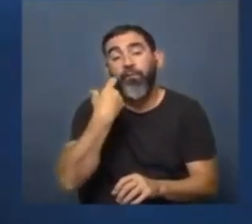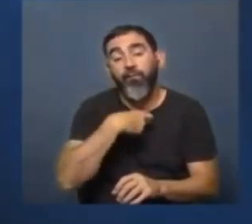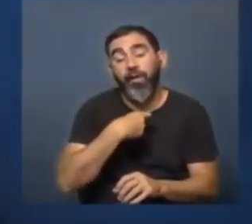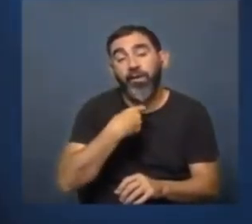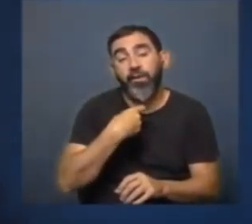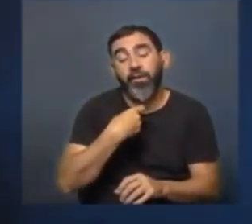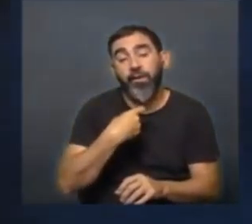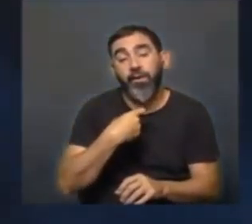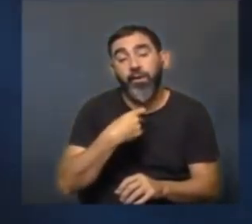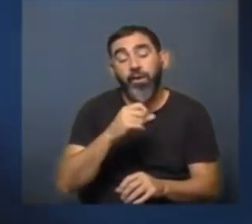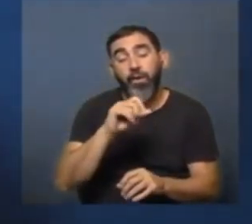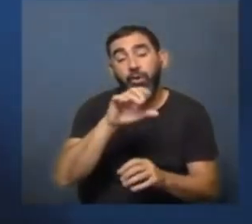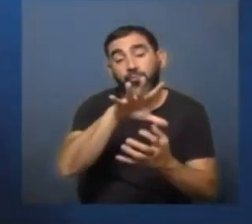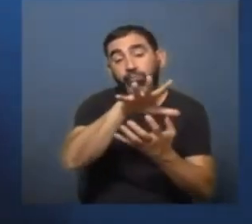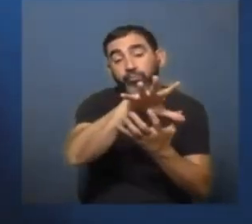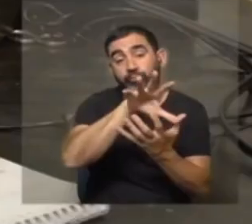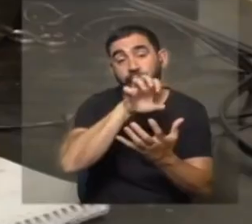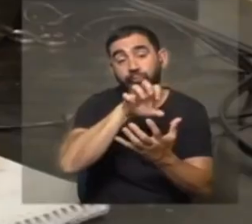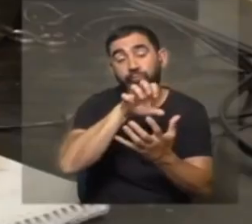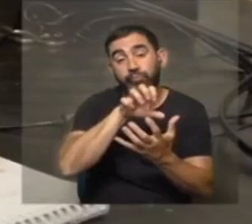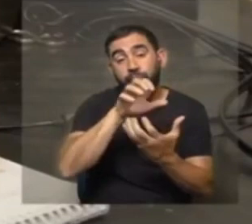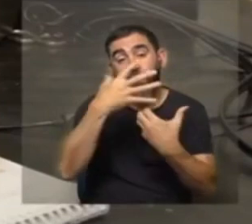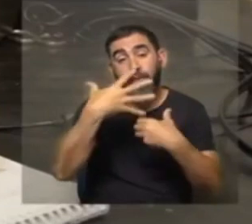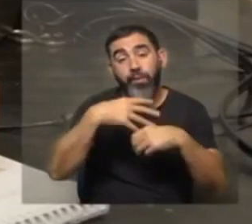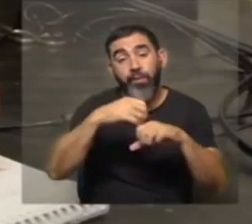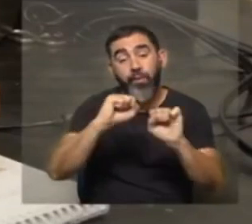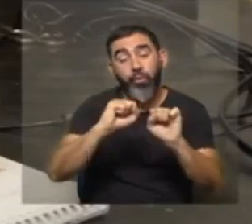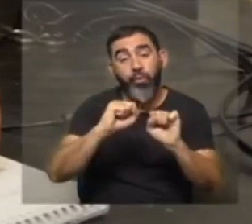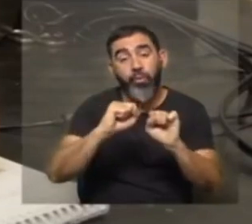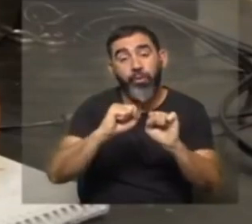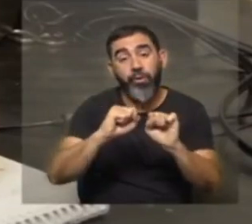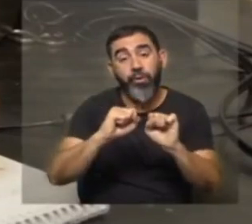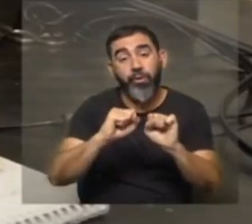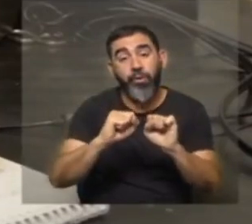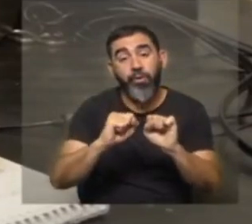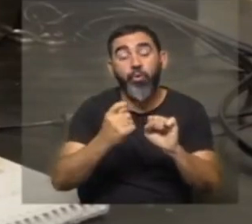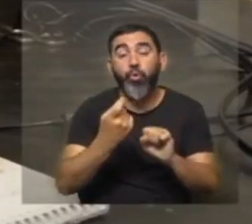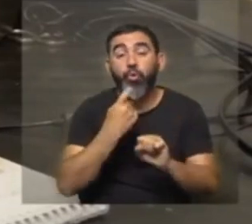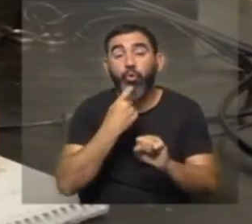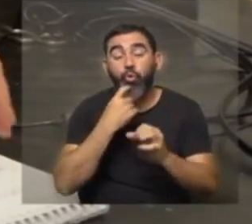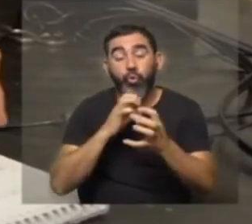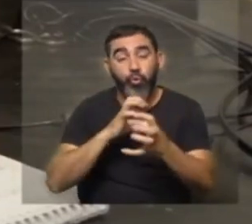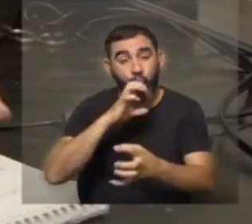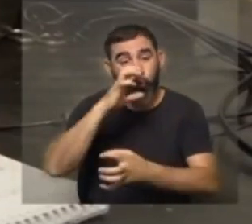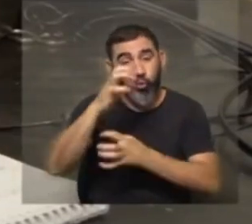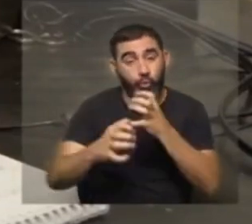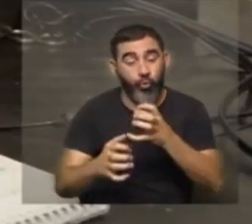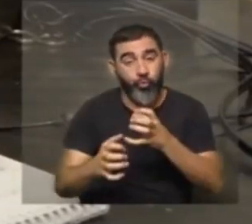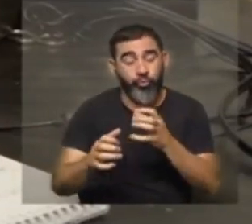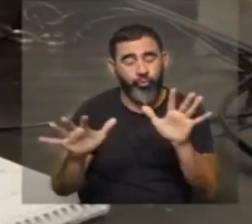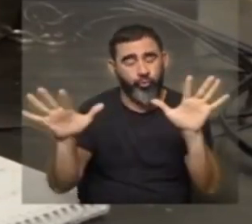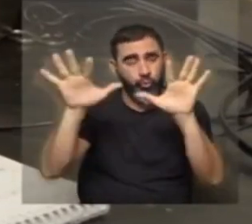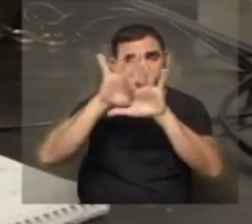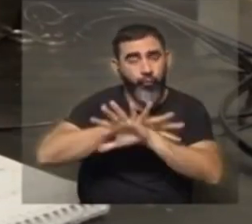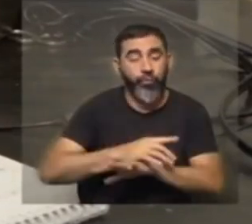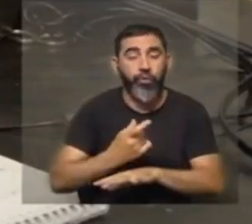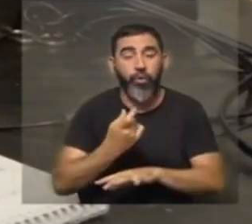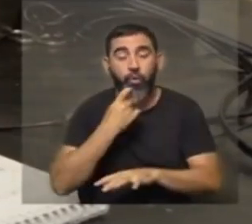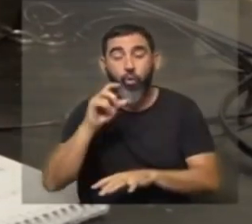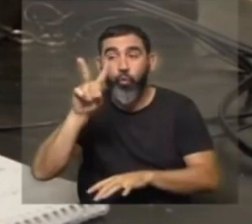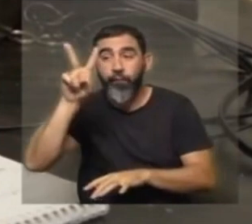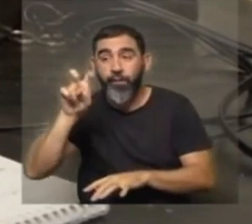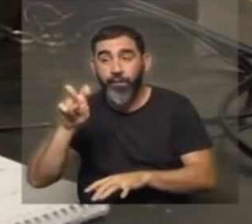fotorreceptor, el cono que detecta las longitudes de onda que tiene que ver con el rojo, empieza a confundir el rojo con el